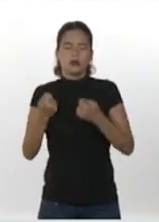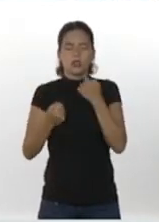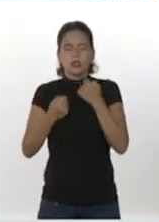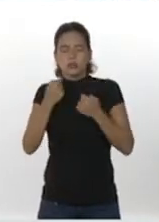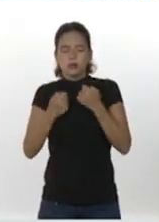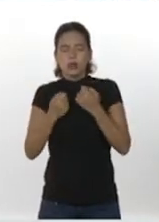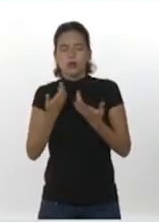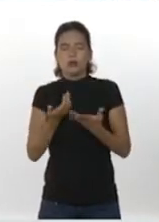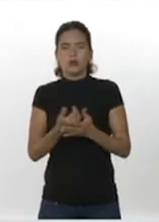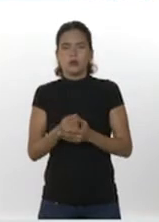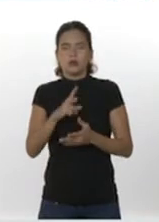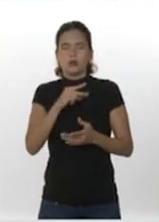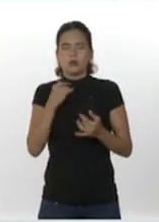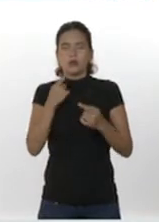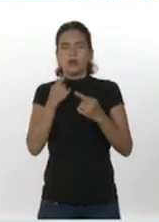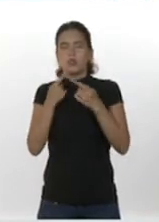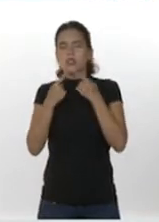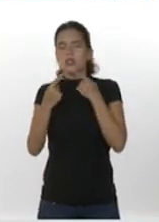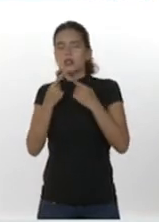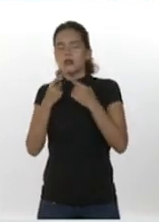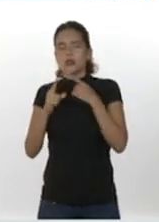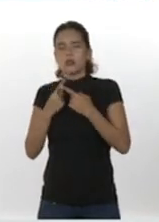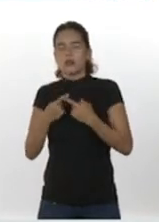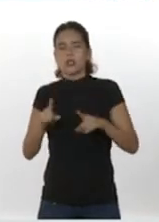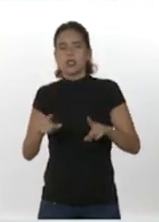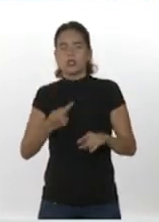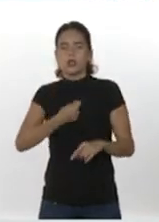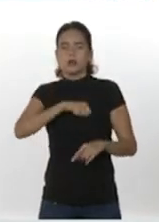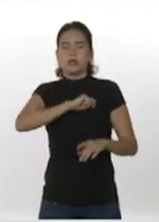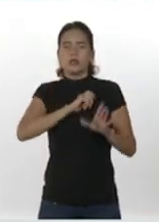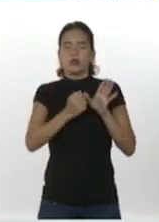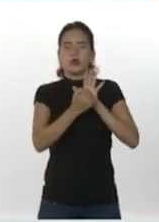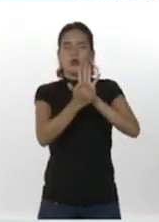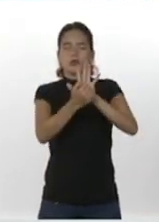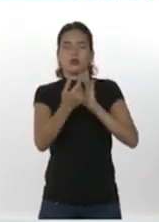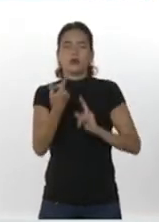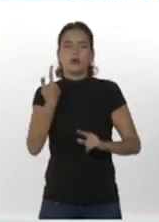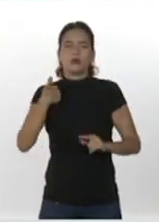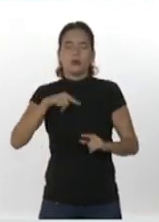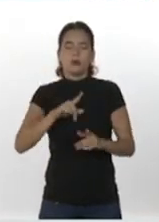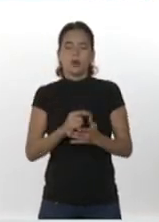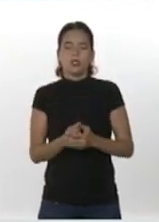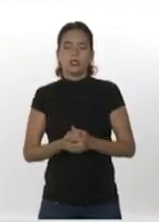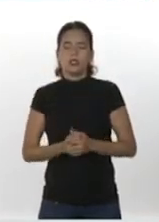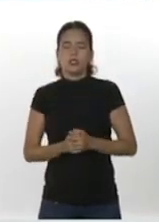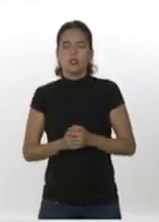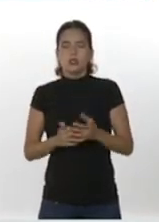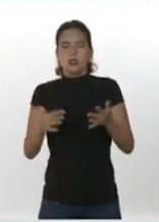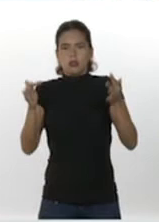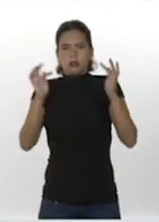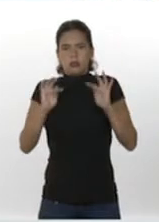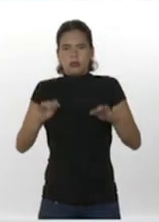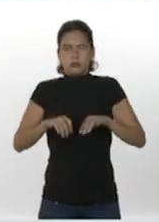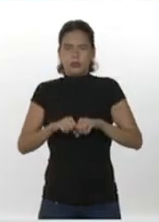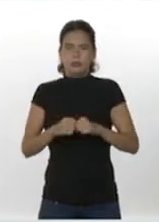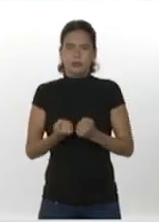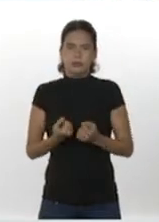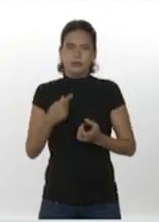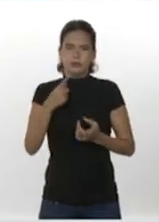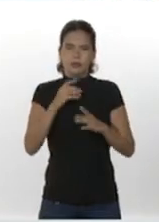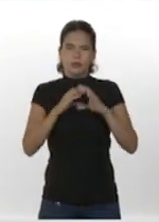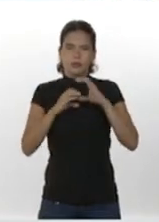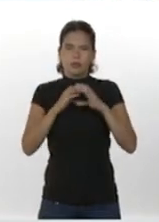dominemos un idioma diferente al español, con los símbolos vamos a tener una forma de romper esas barreras,